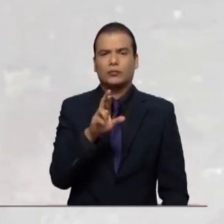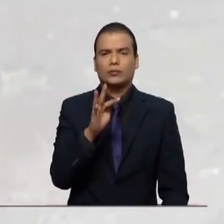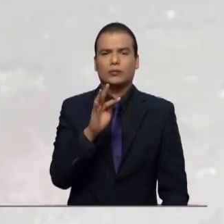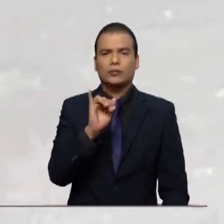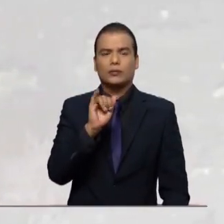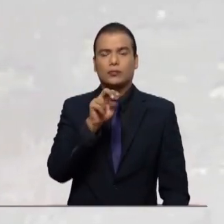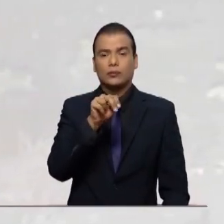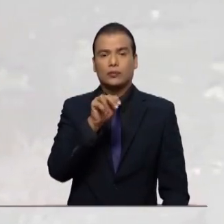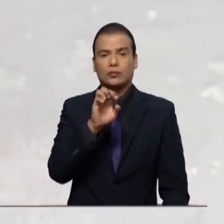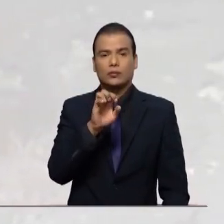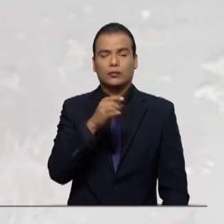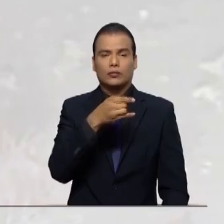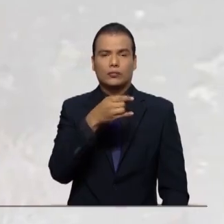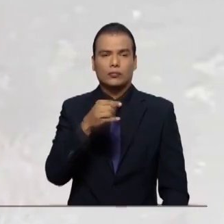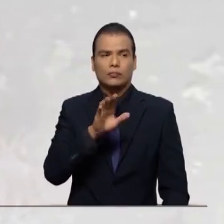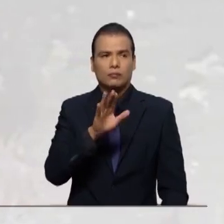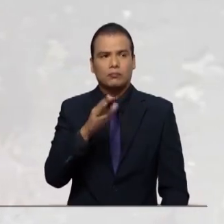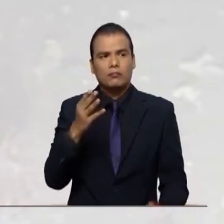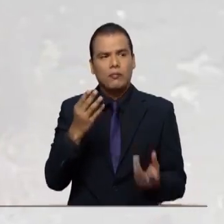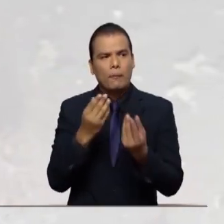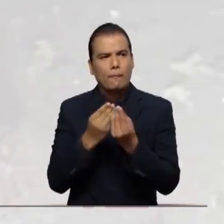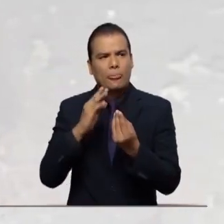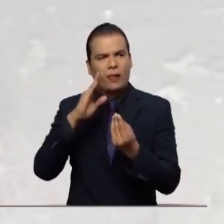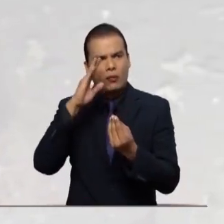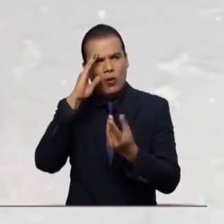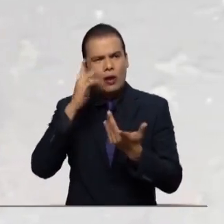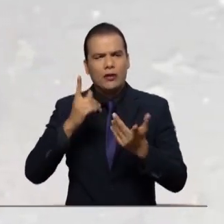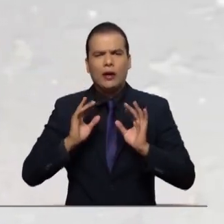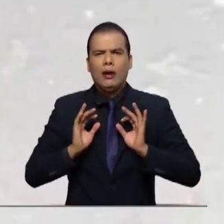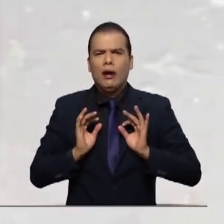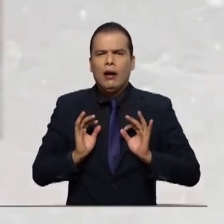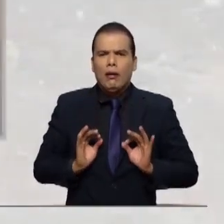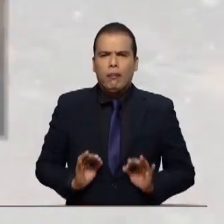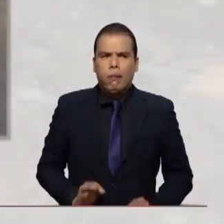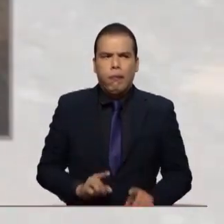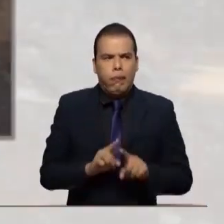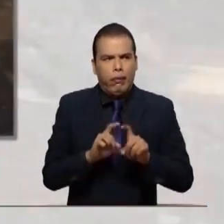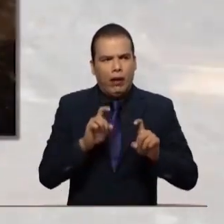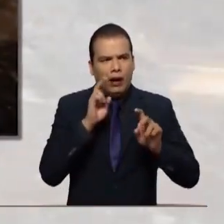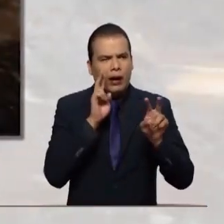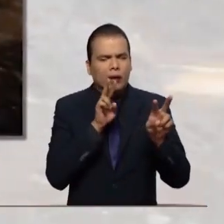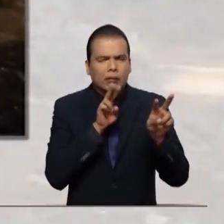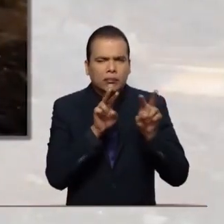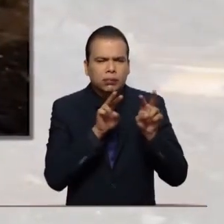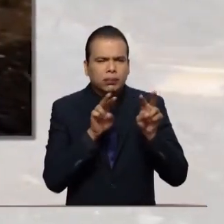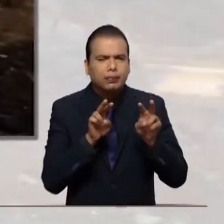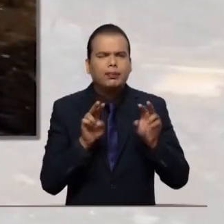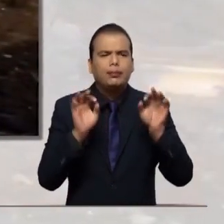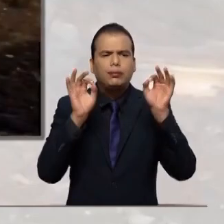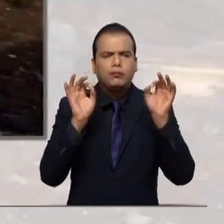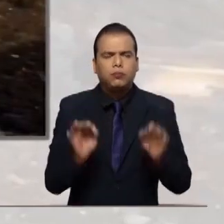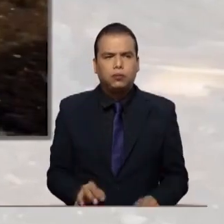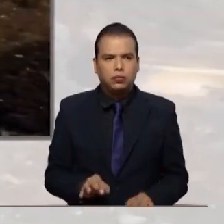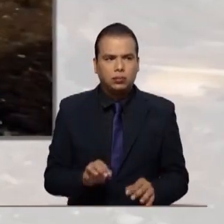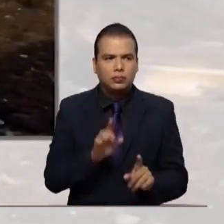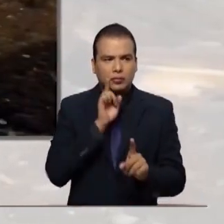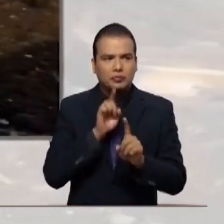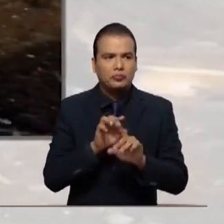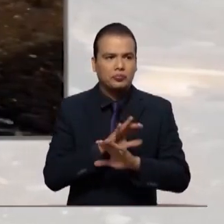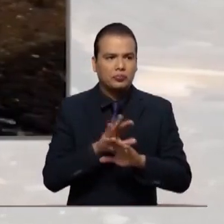elementos explosivos, es policía, ejércitos, antiexplosivos, y estamos procediendo a retirar el